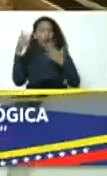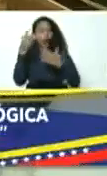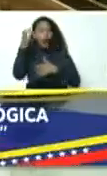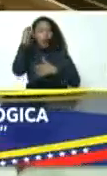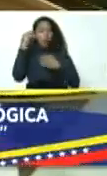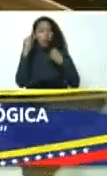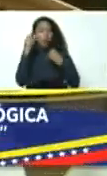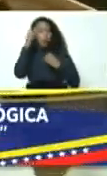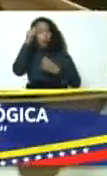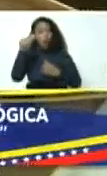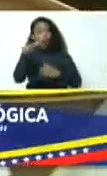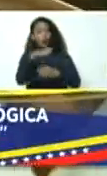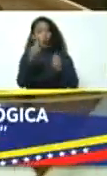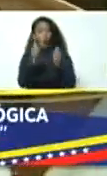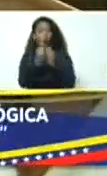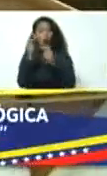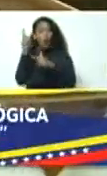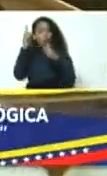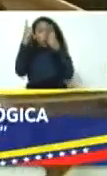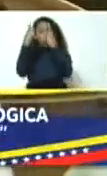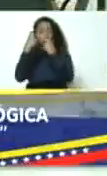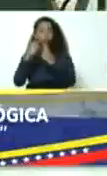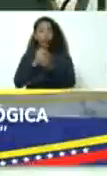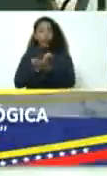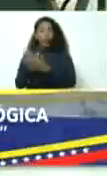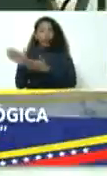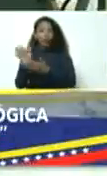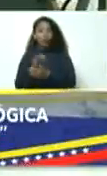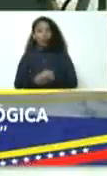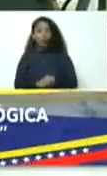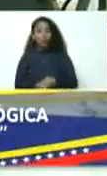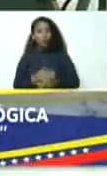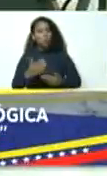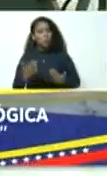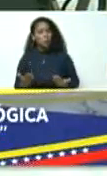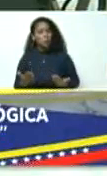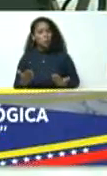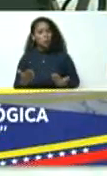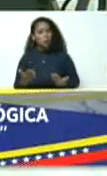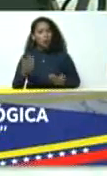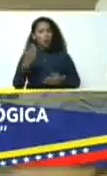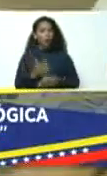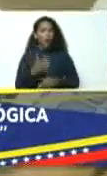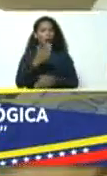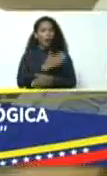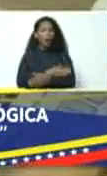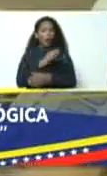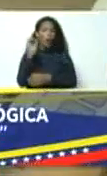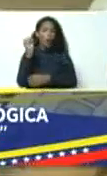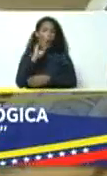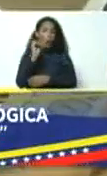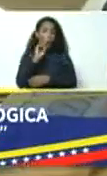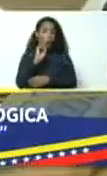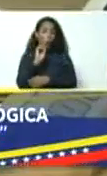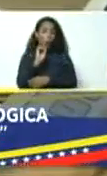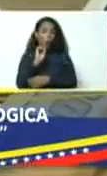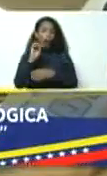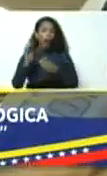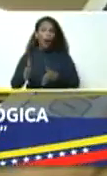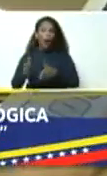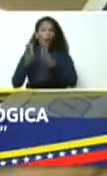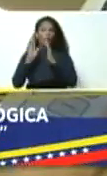para el pueblo, con estos exámenes gratuitos que antes o en las